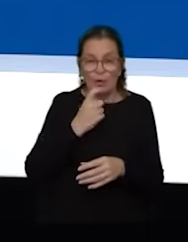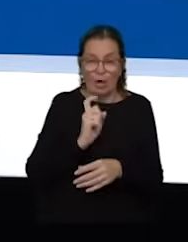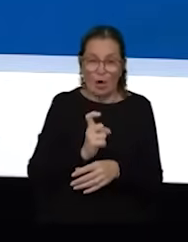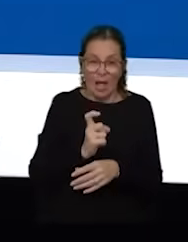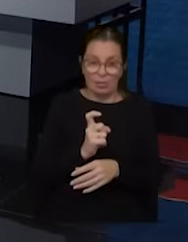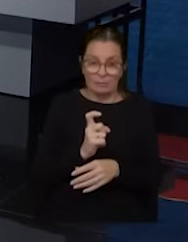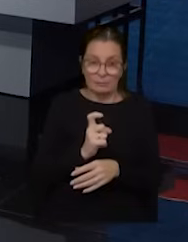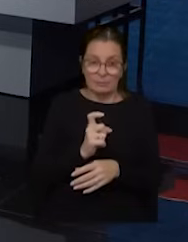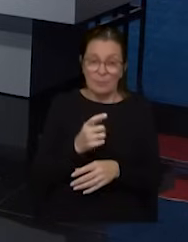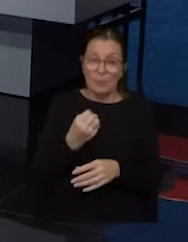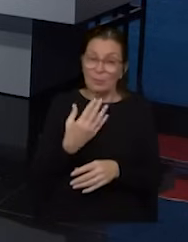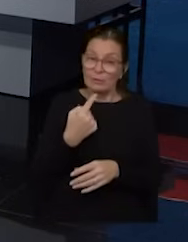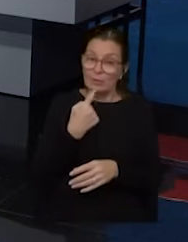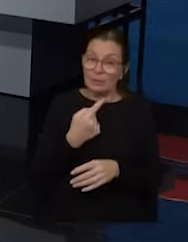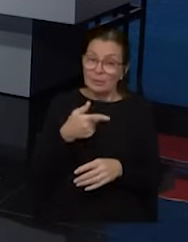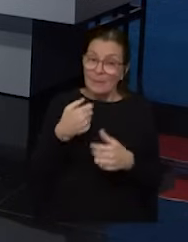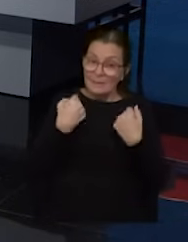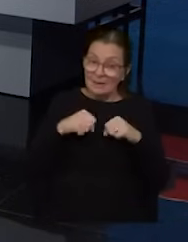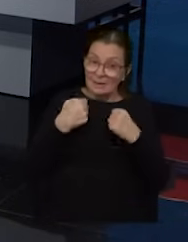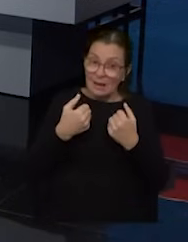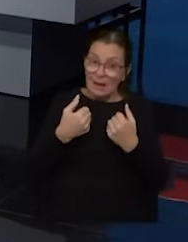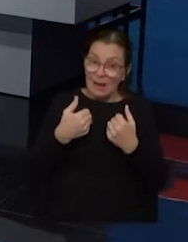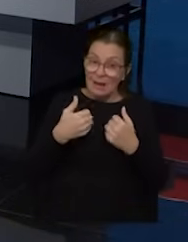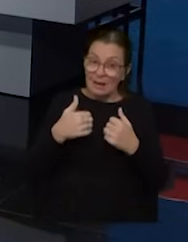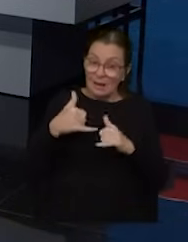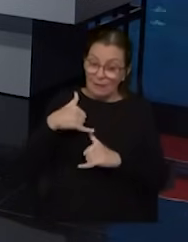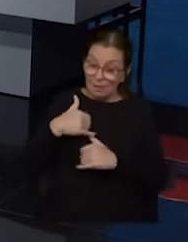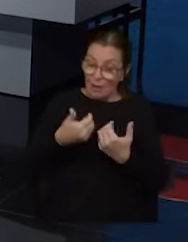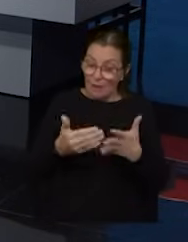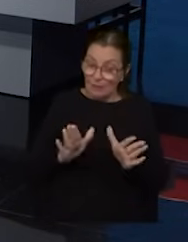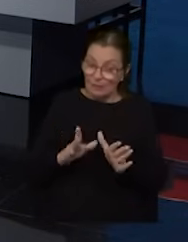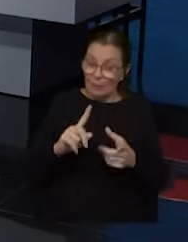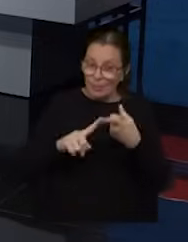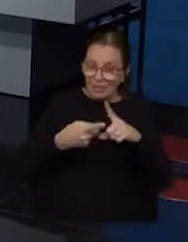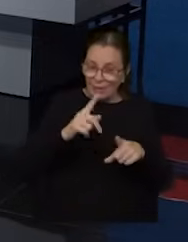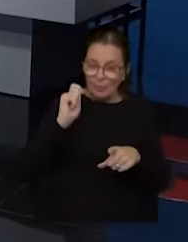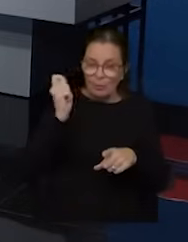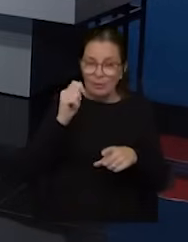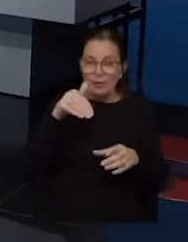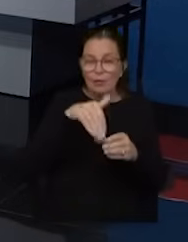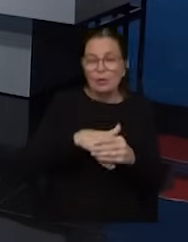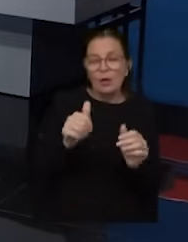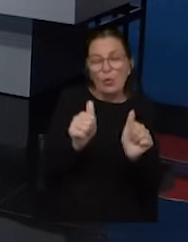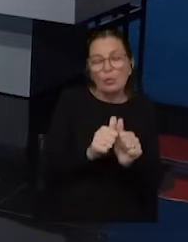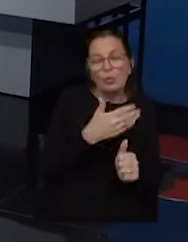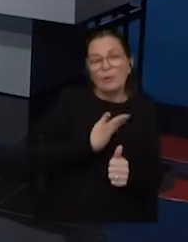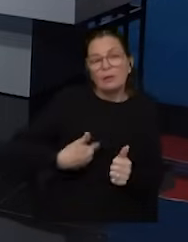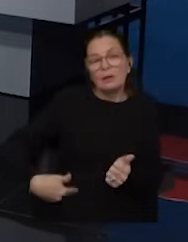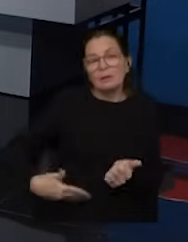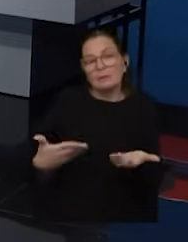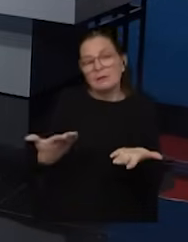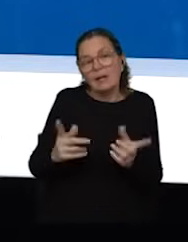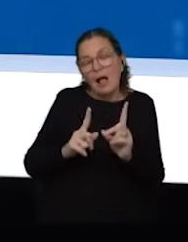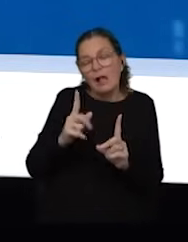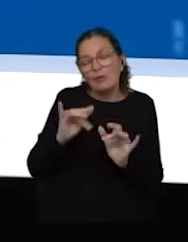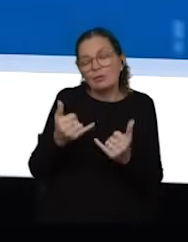opolizige digo que esta práctica de Cabildo de presionar instalar públicamente una discusión y después votar con el gobierno es algo